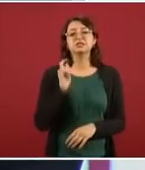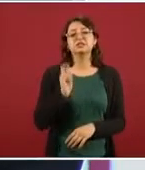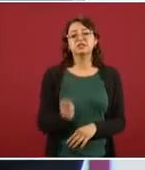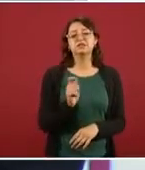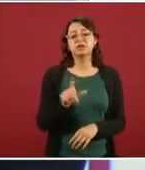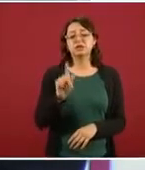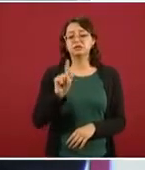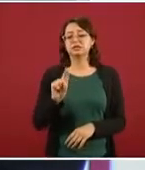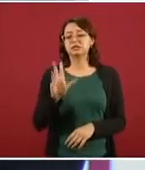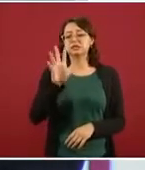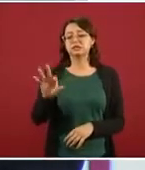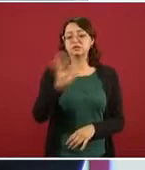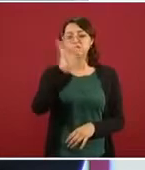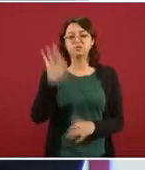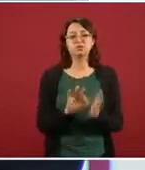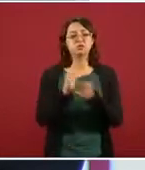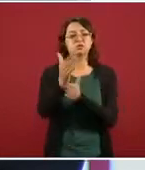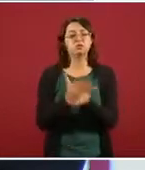75% menos,